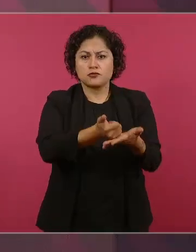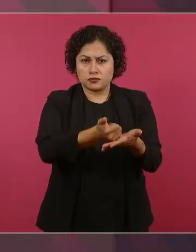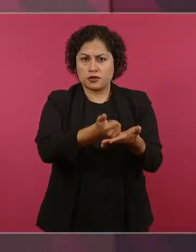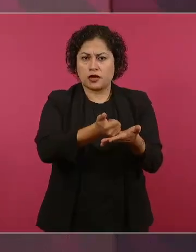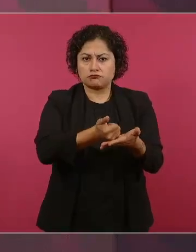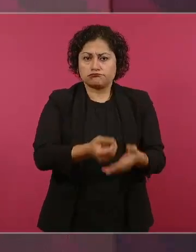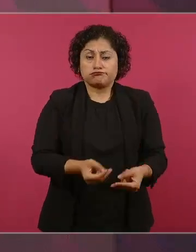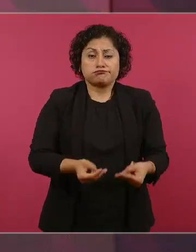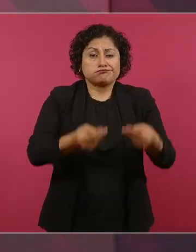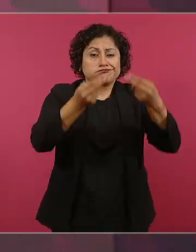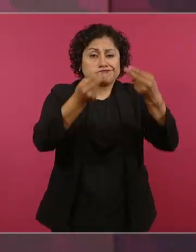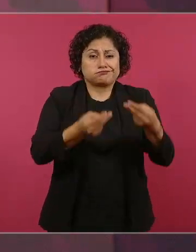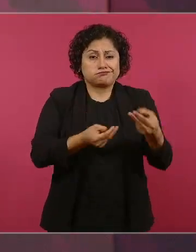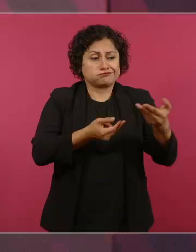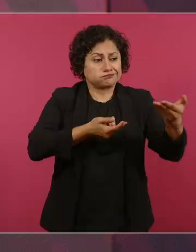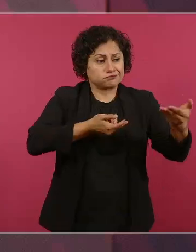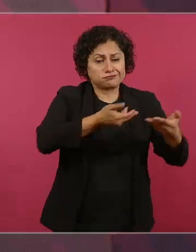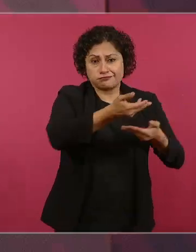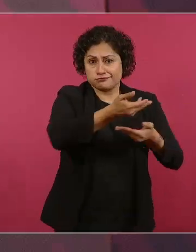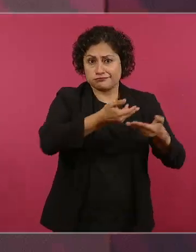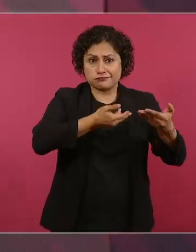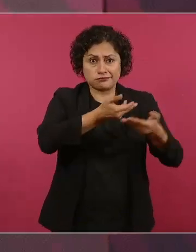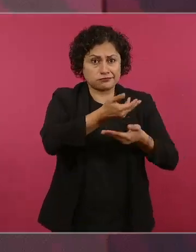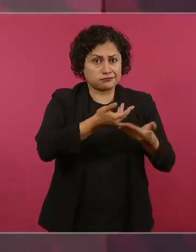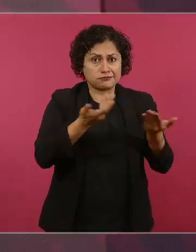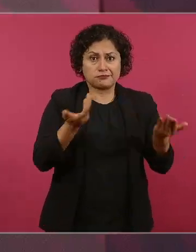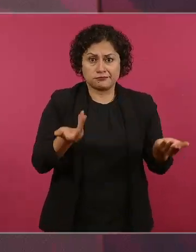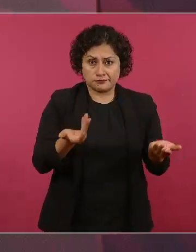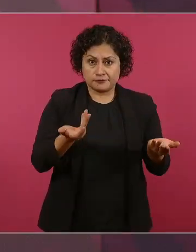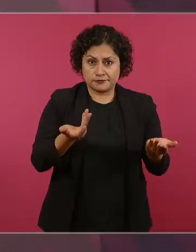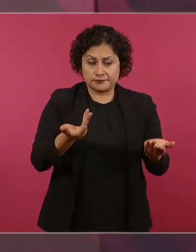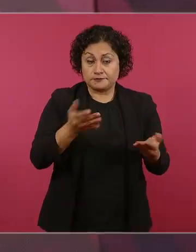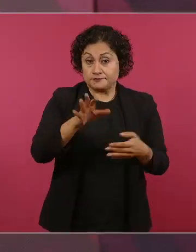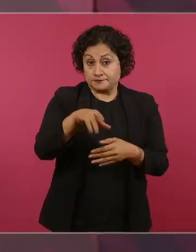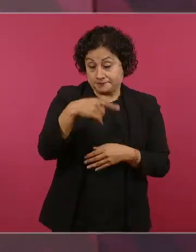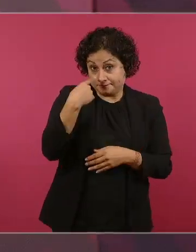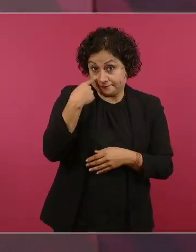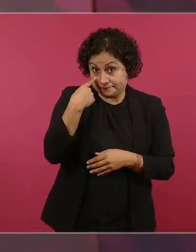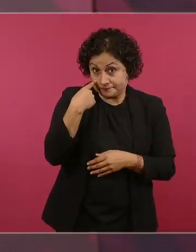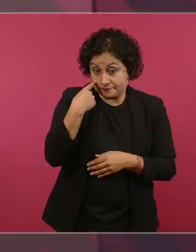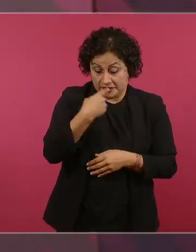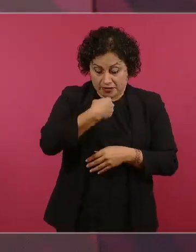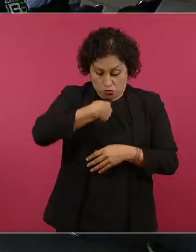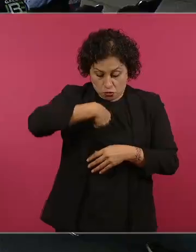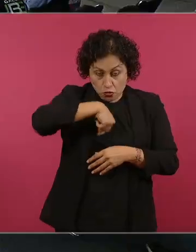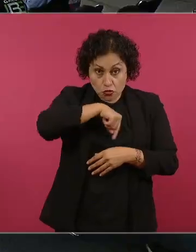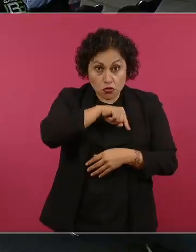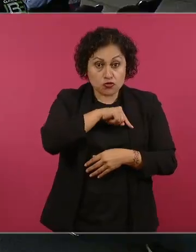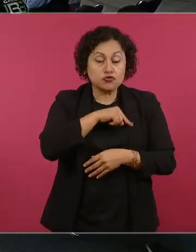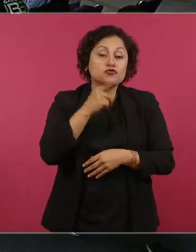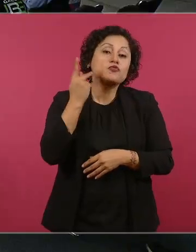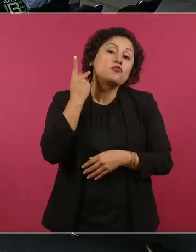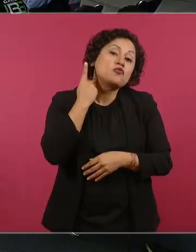Parte del éxito de la política económica nuestra